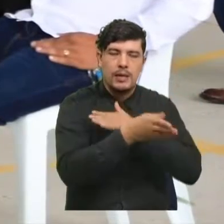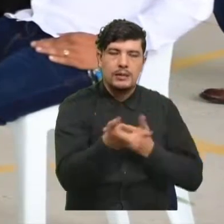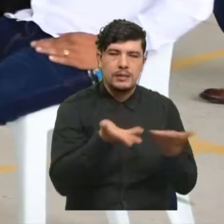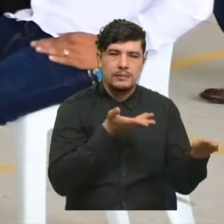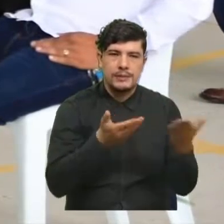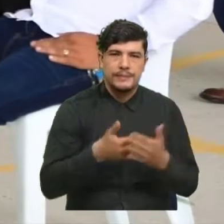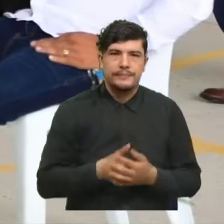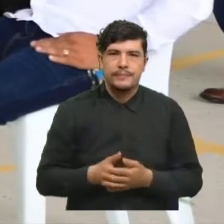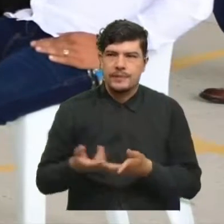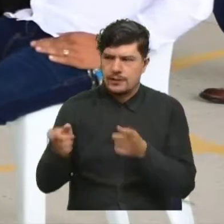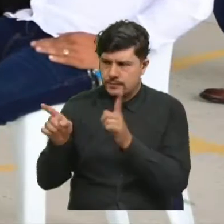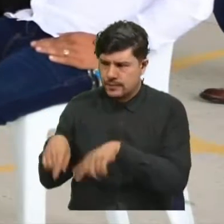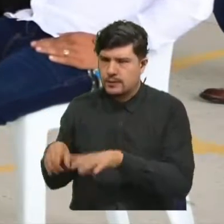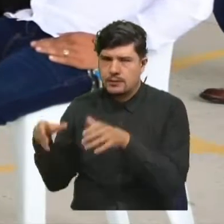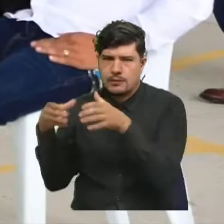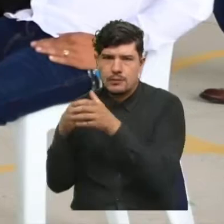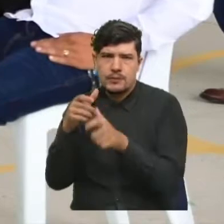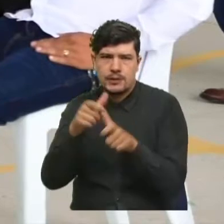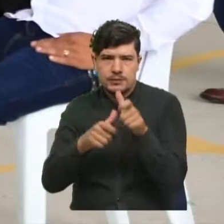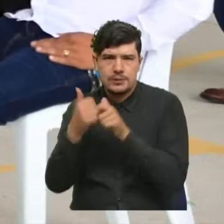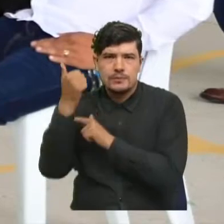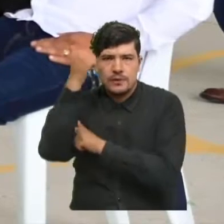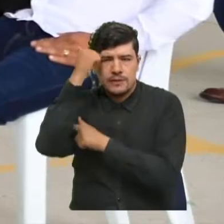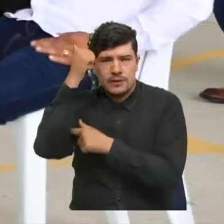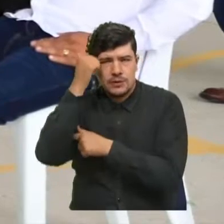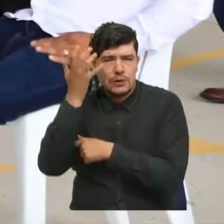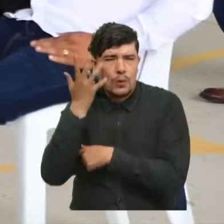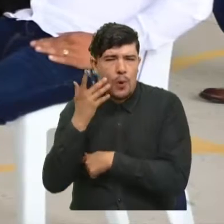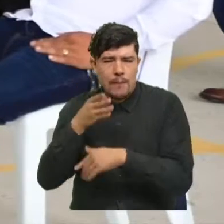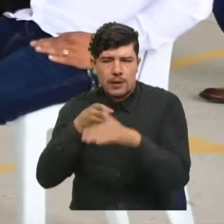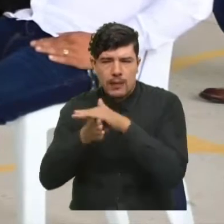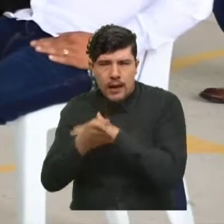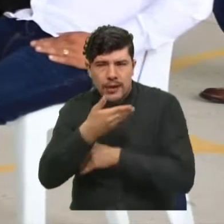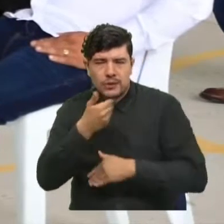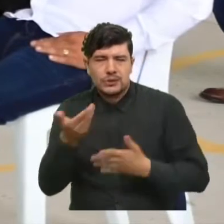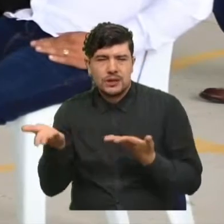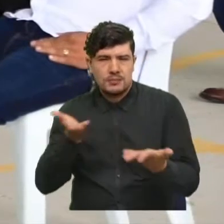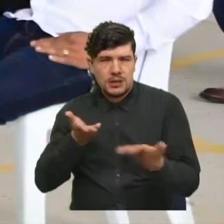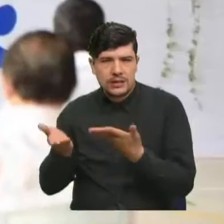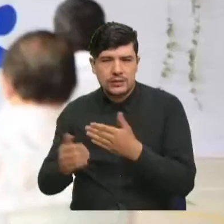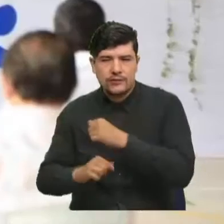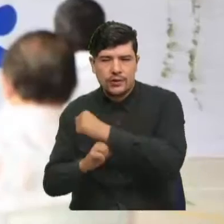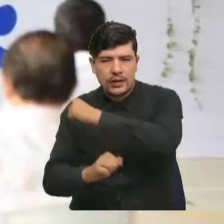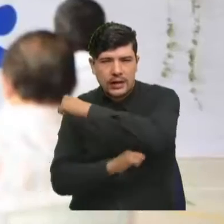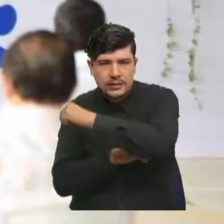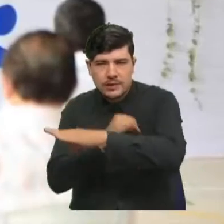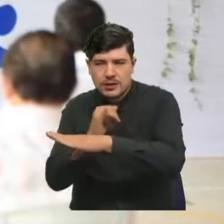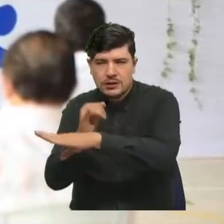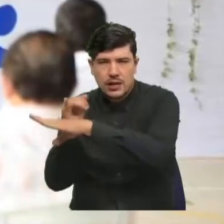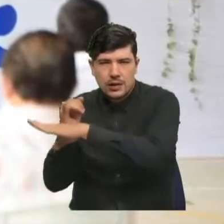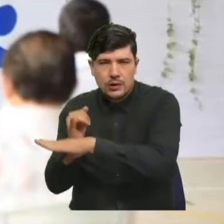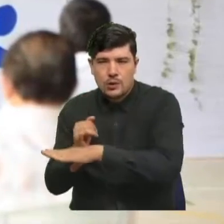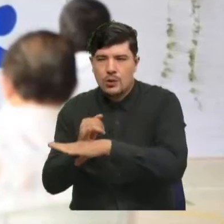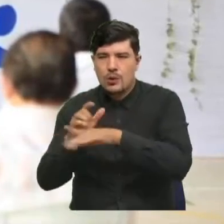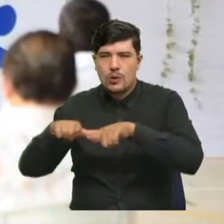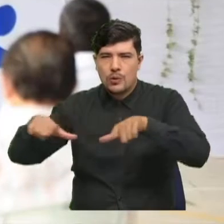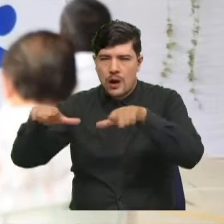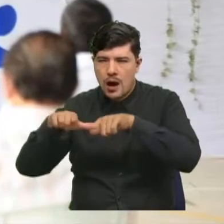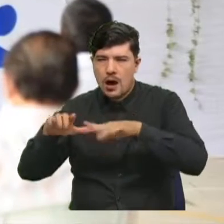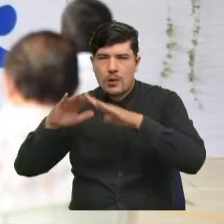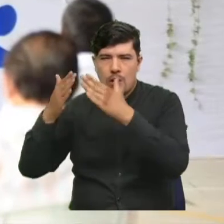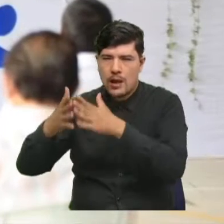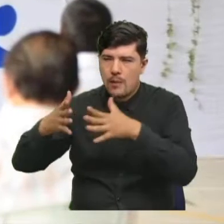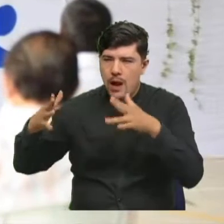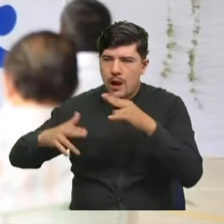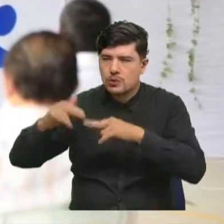docentes que quieren acceder a cada día mejores servicios mejor fortalecimiento de sus instalaciones infraestructura ellos también piden